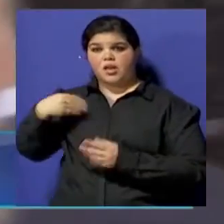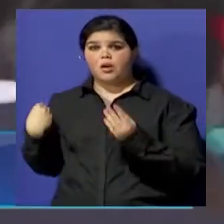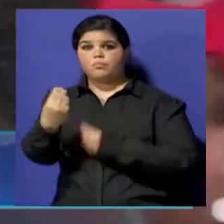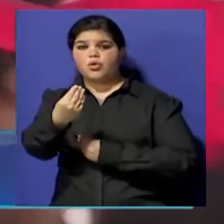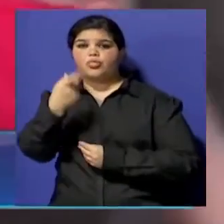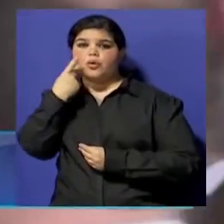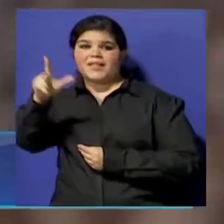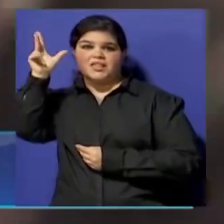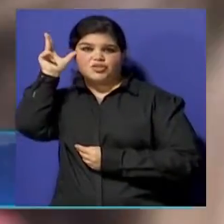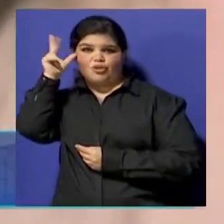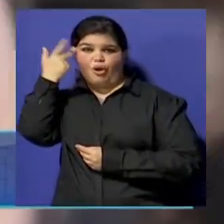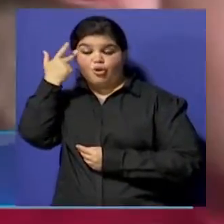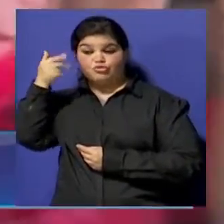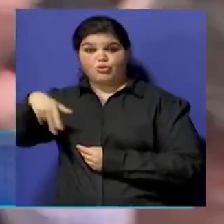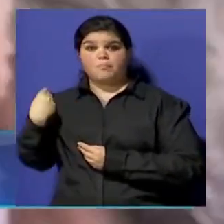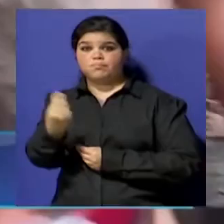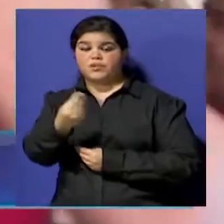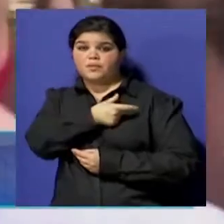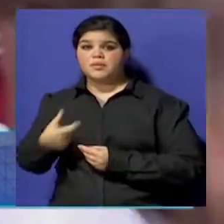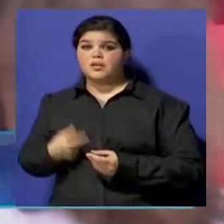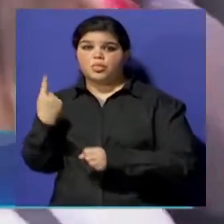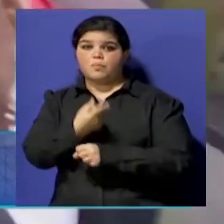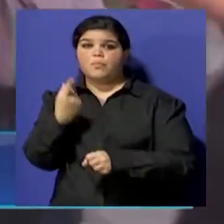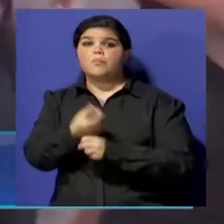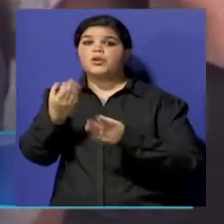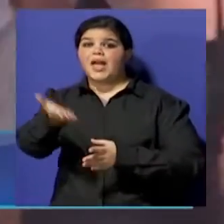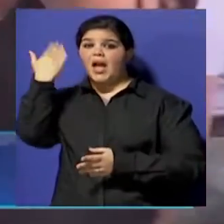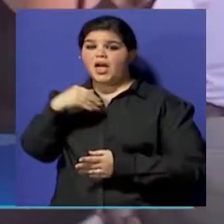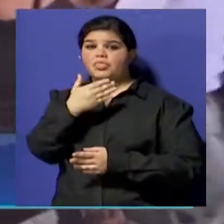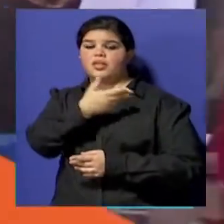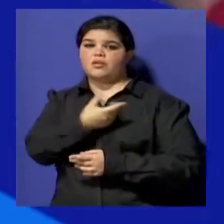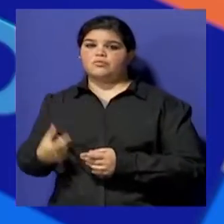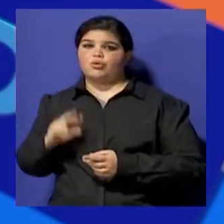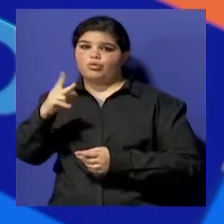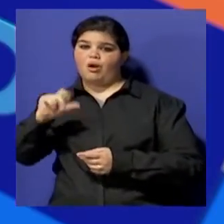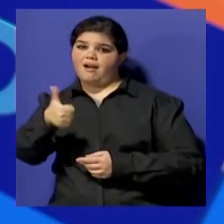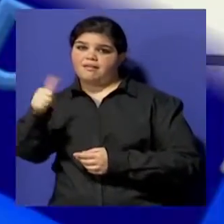en 2018, porque ya ganó 2 elecciones consecutivas.